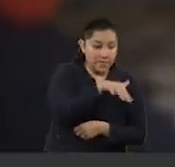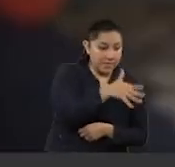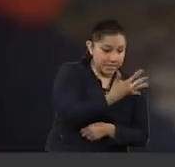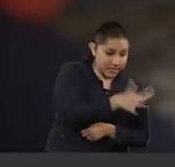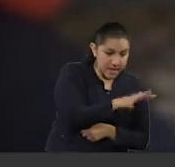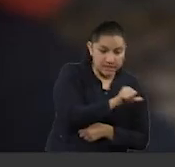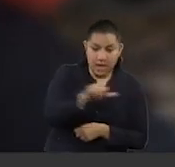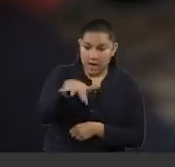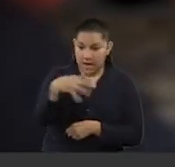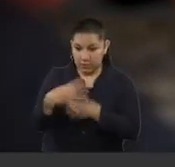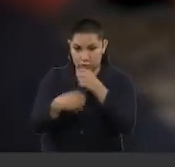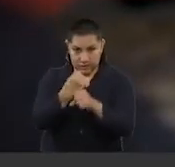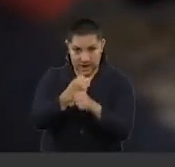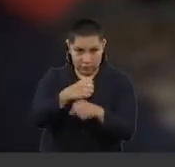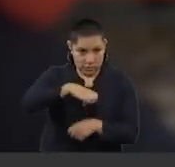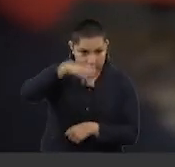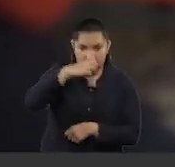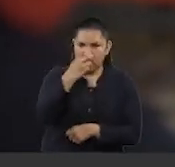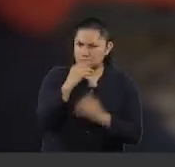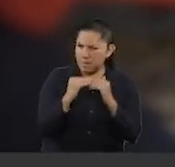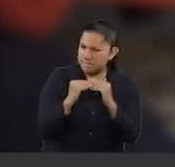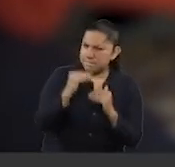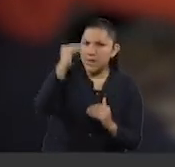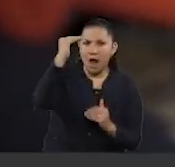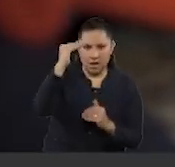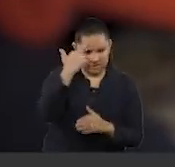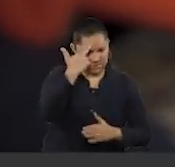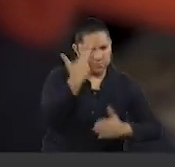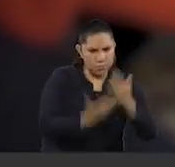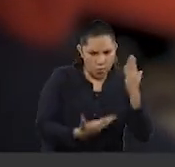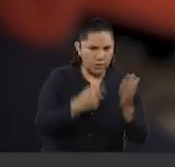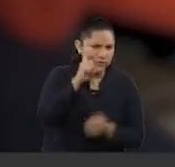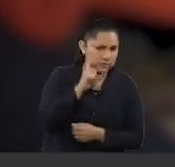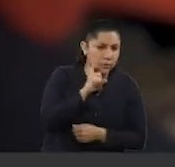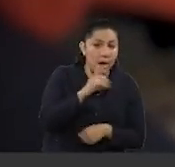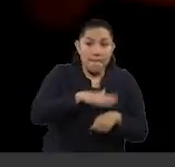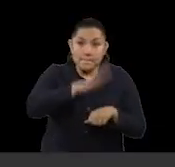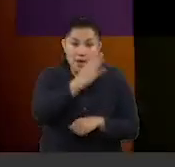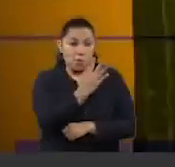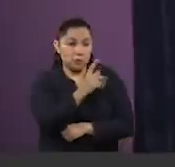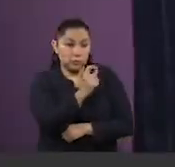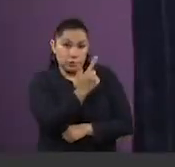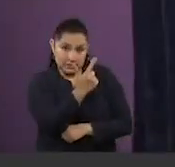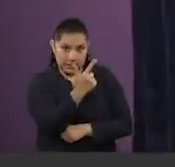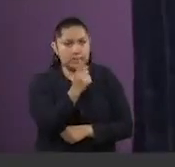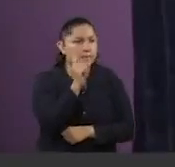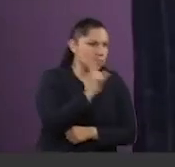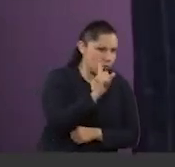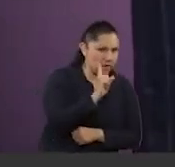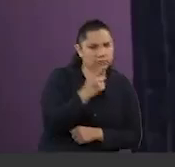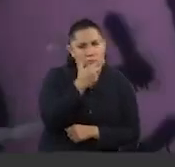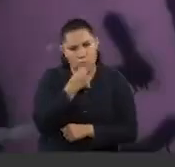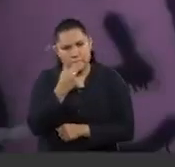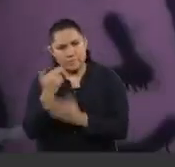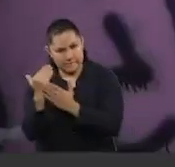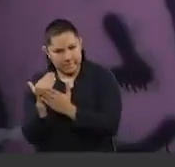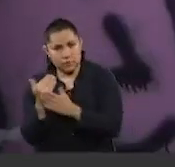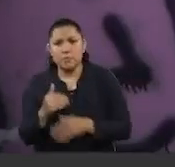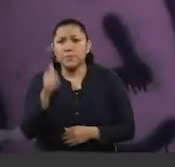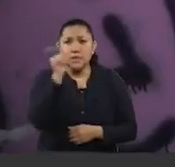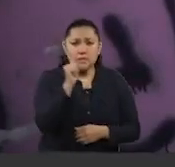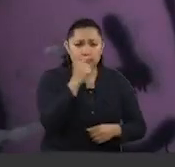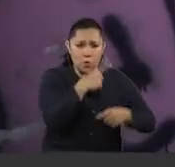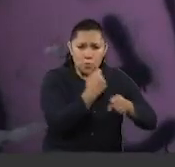14 años y ocurrió 4.7 veces más en niñas que en niños. Cada año en el país son asesinadas más de